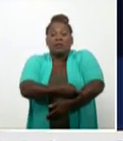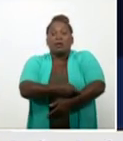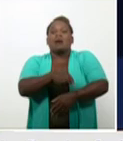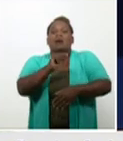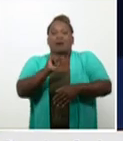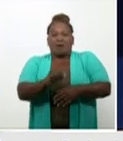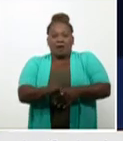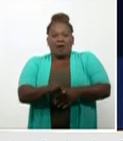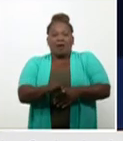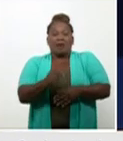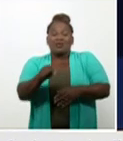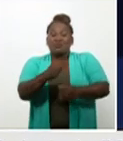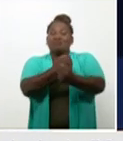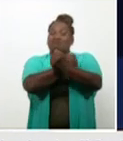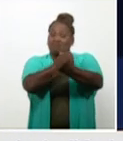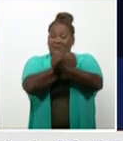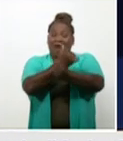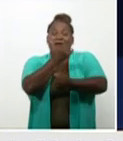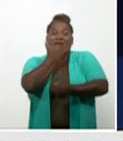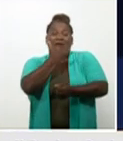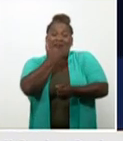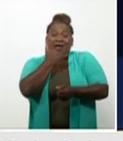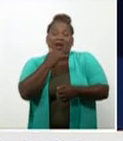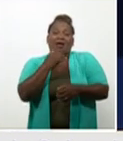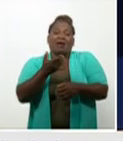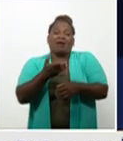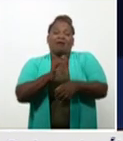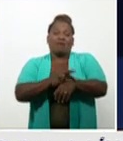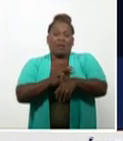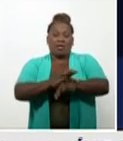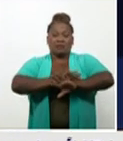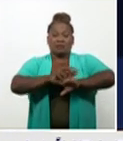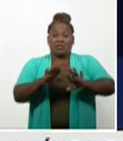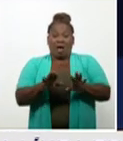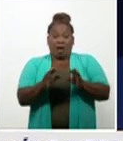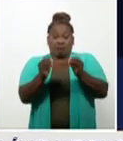para esta enfermedad. Y ya se acumulan